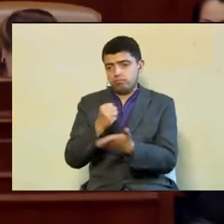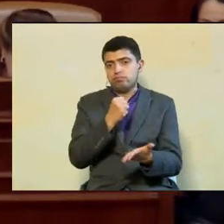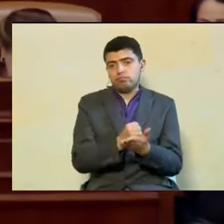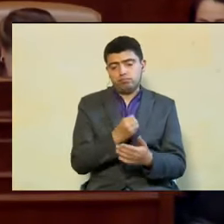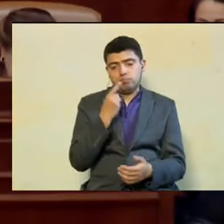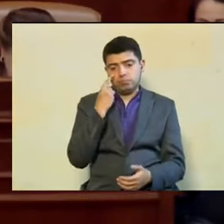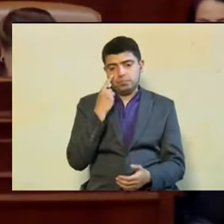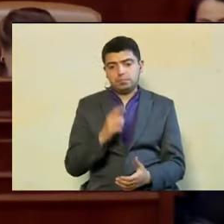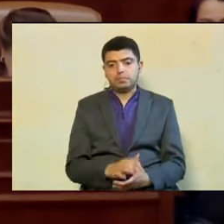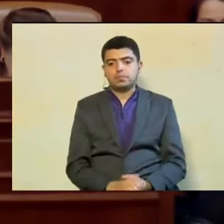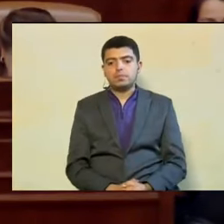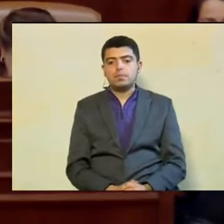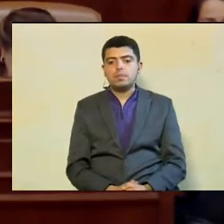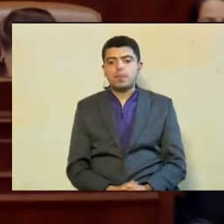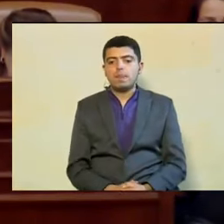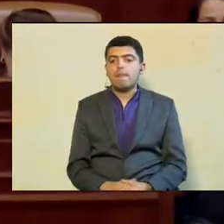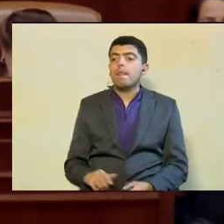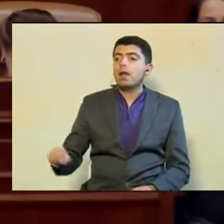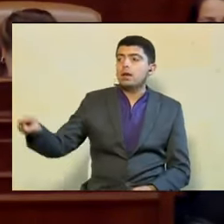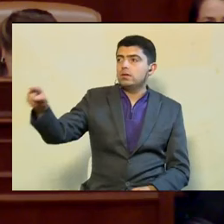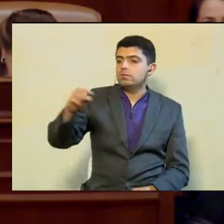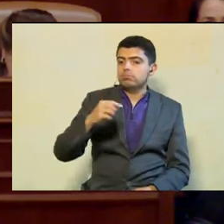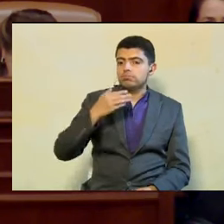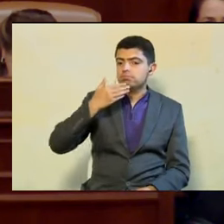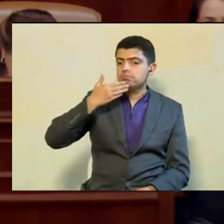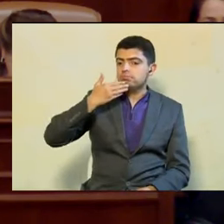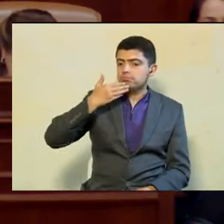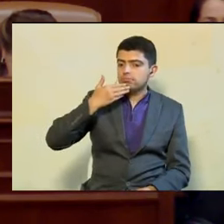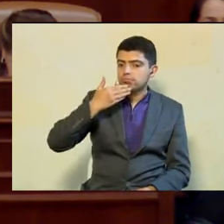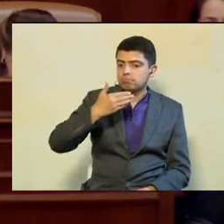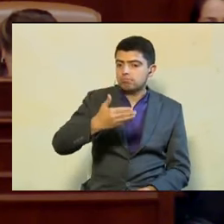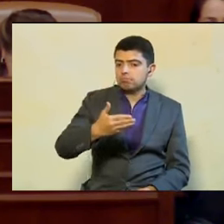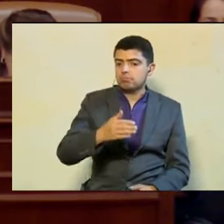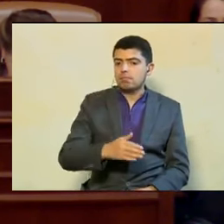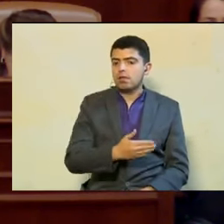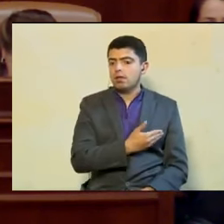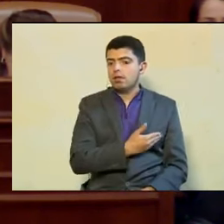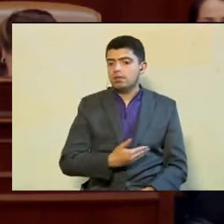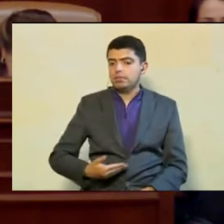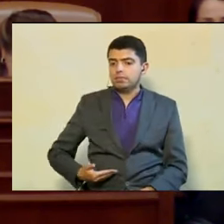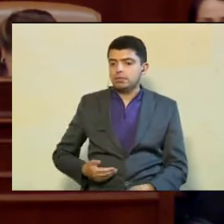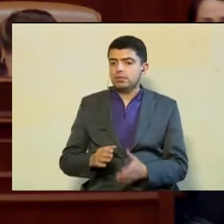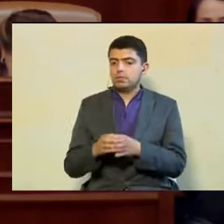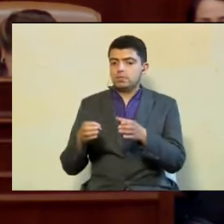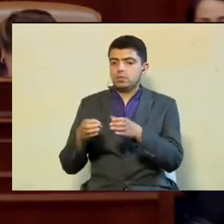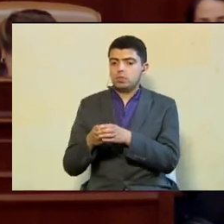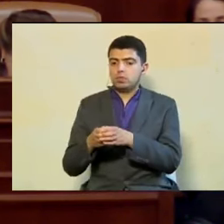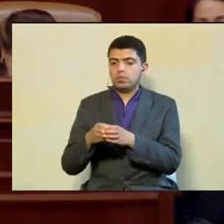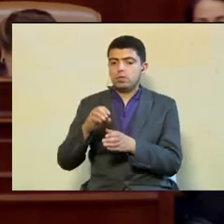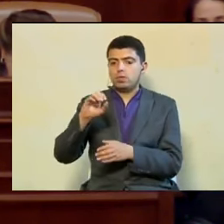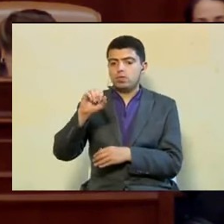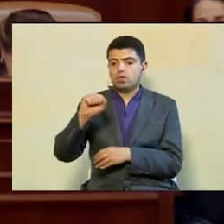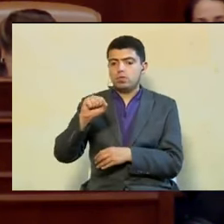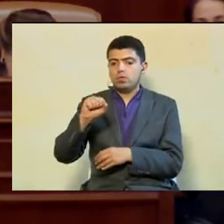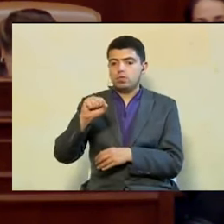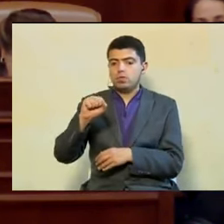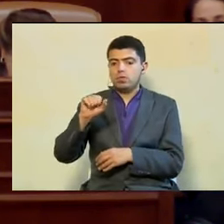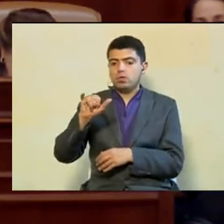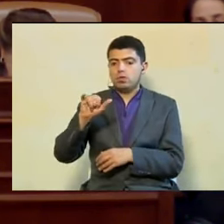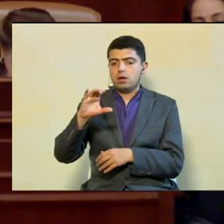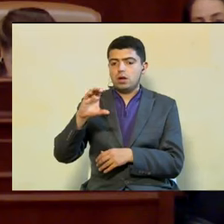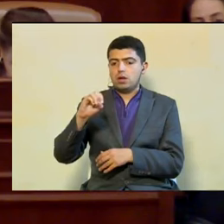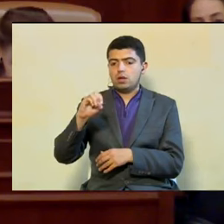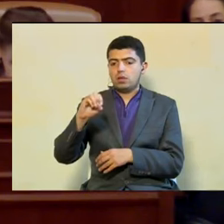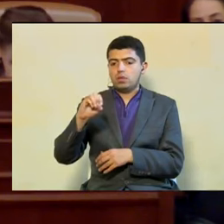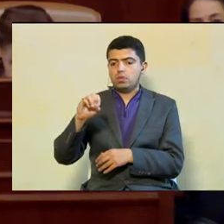quiero dar un saludo muy especial Alberto Estrada presidente social que nos acompaña en estea en la plenaria